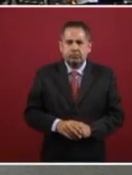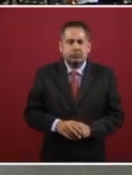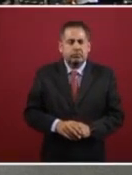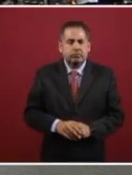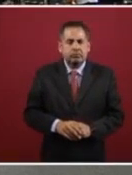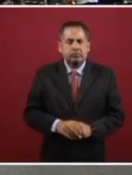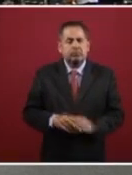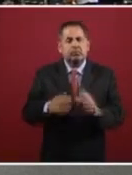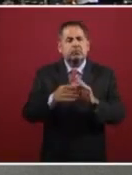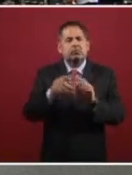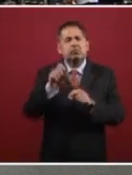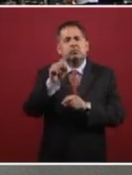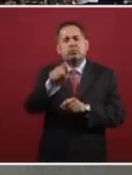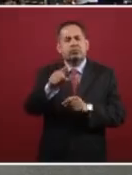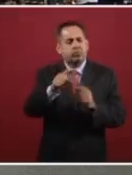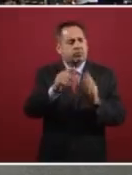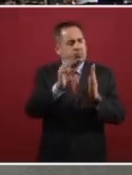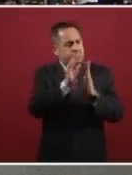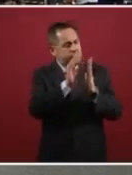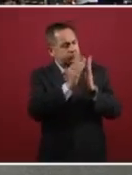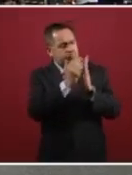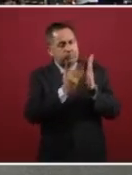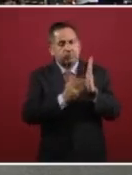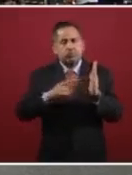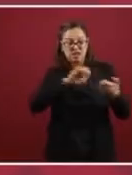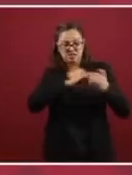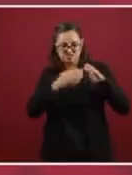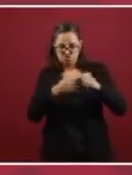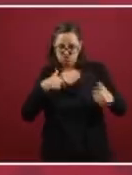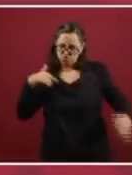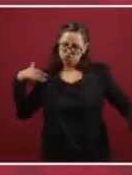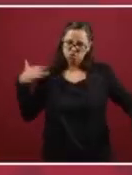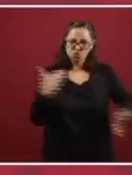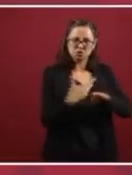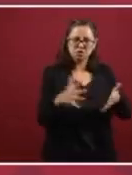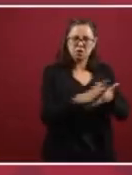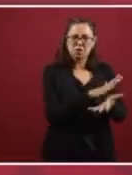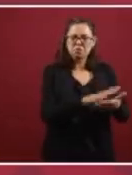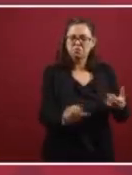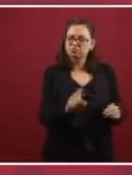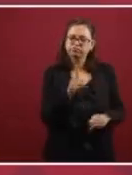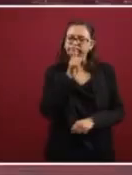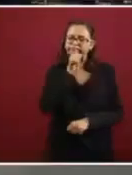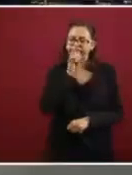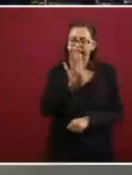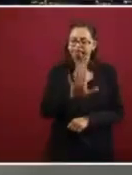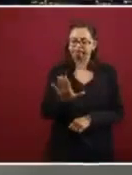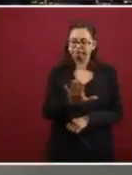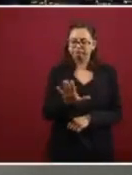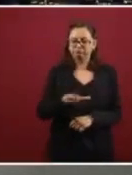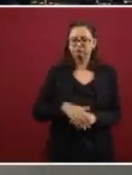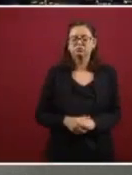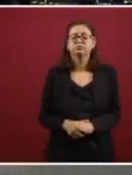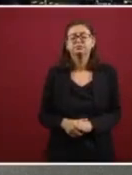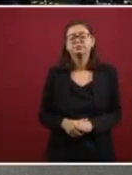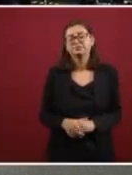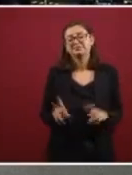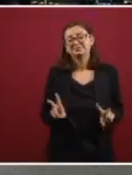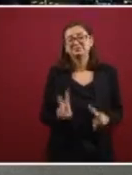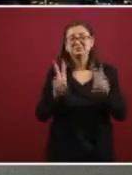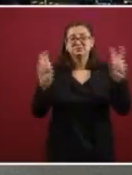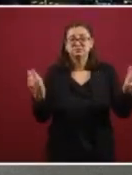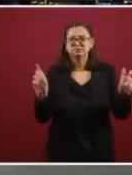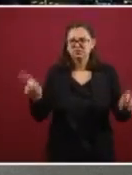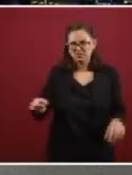página hackeada del gobierno de Jalisco, el Ejecutivo Federal señaló. Acerca de las amenazas, pues eso es